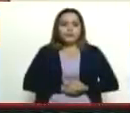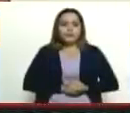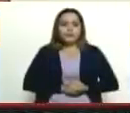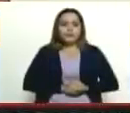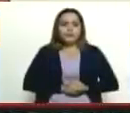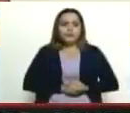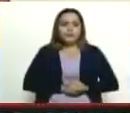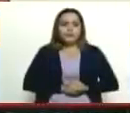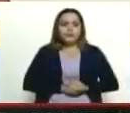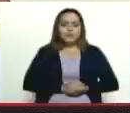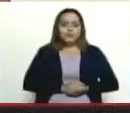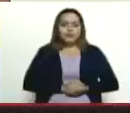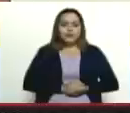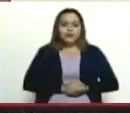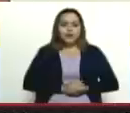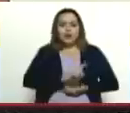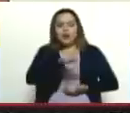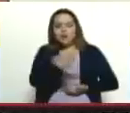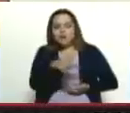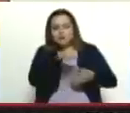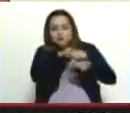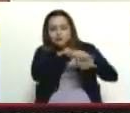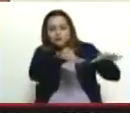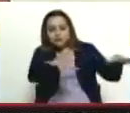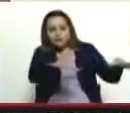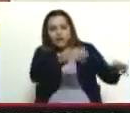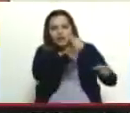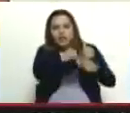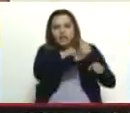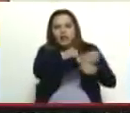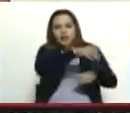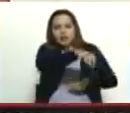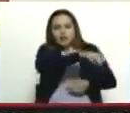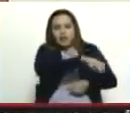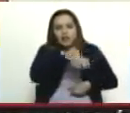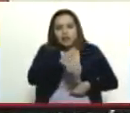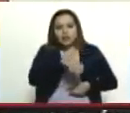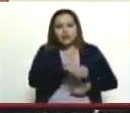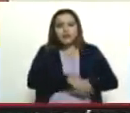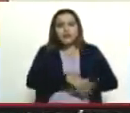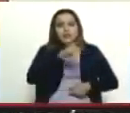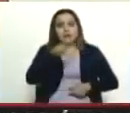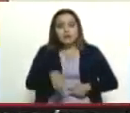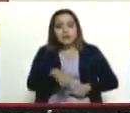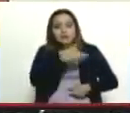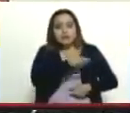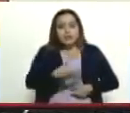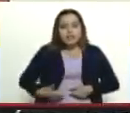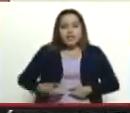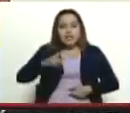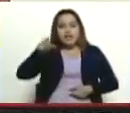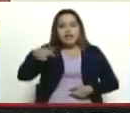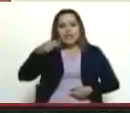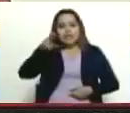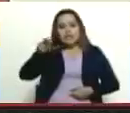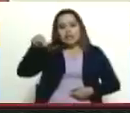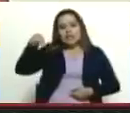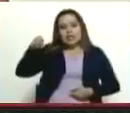territorialización del partido. Está actualmente el presidente Guinea-Bissau aquí en Venezuela, vino.